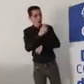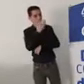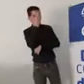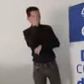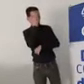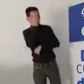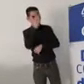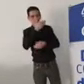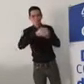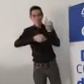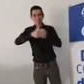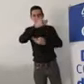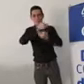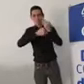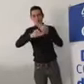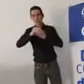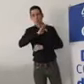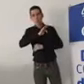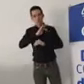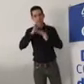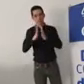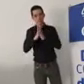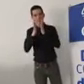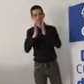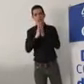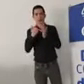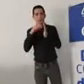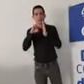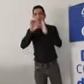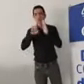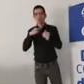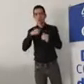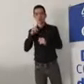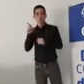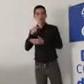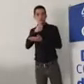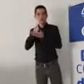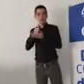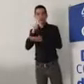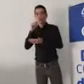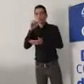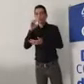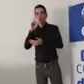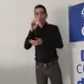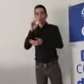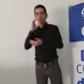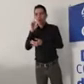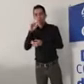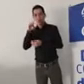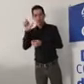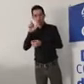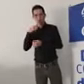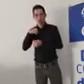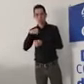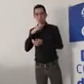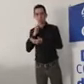si yo me parara en el DF y creyera que pudiera construir política pública para todos los jóvenes de México desde un escritorio en el DF.